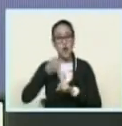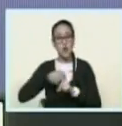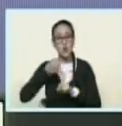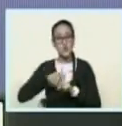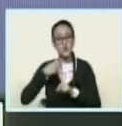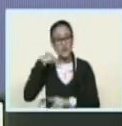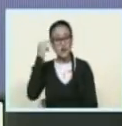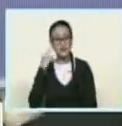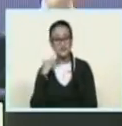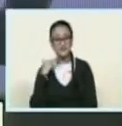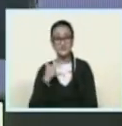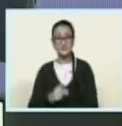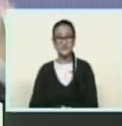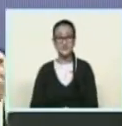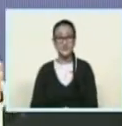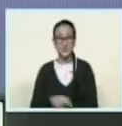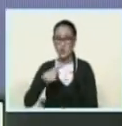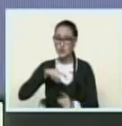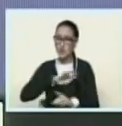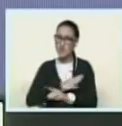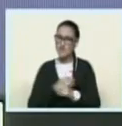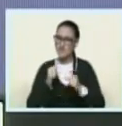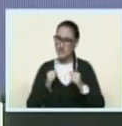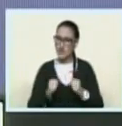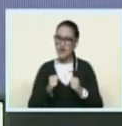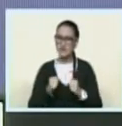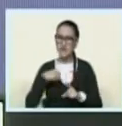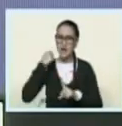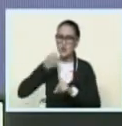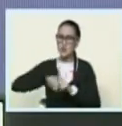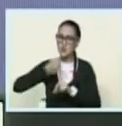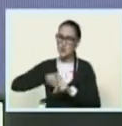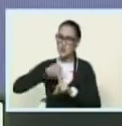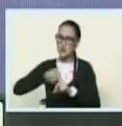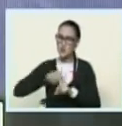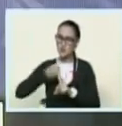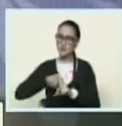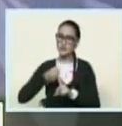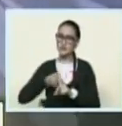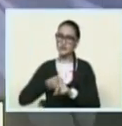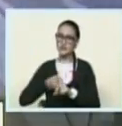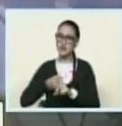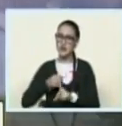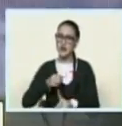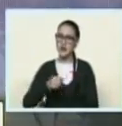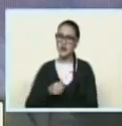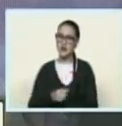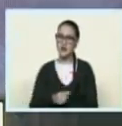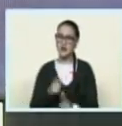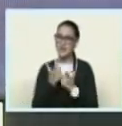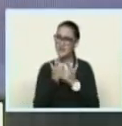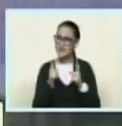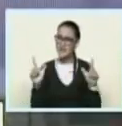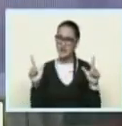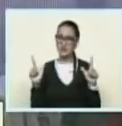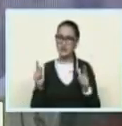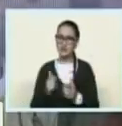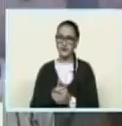luchas afrodescendientes. Nosotros somos la fuerza de las luchas de libertad y de